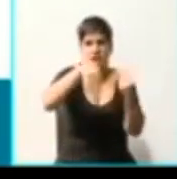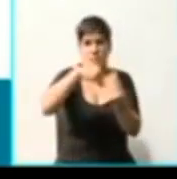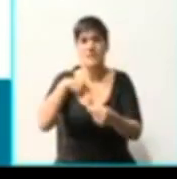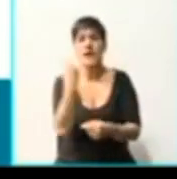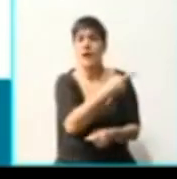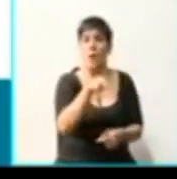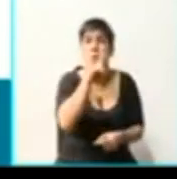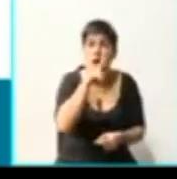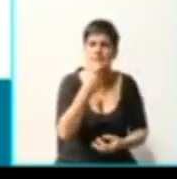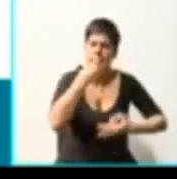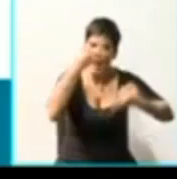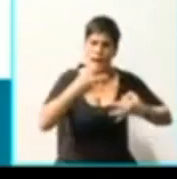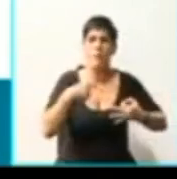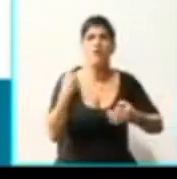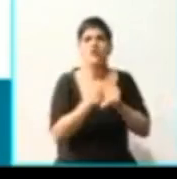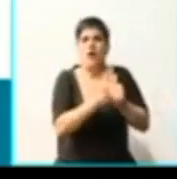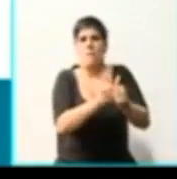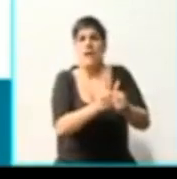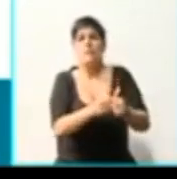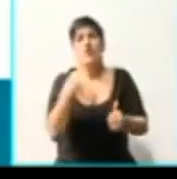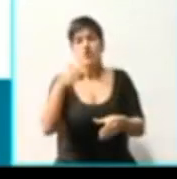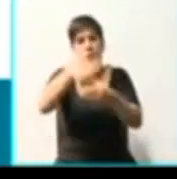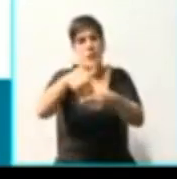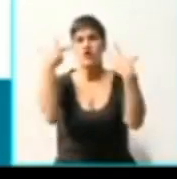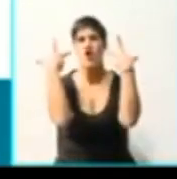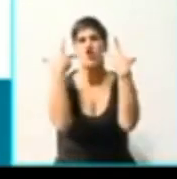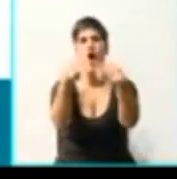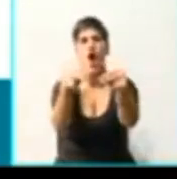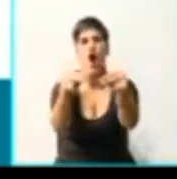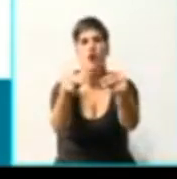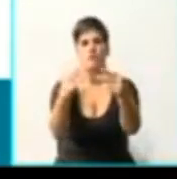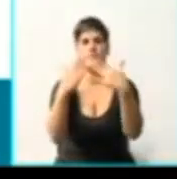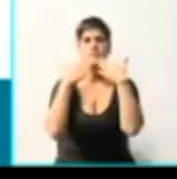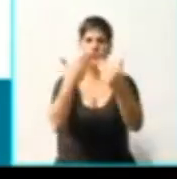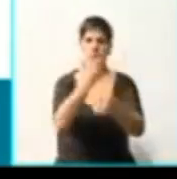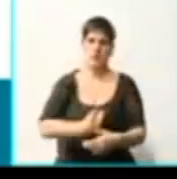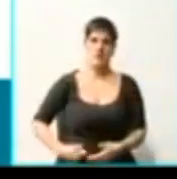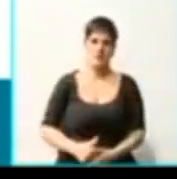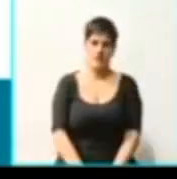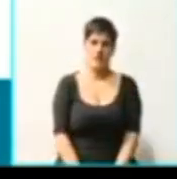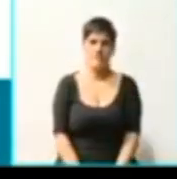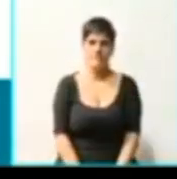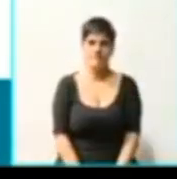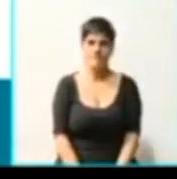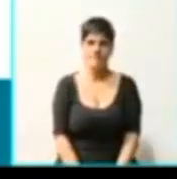acompañar. Nuestro voto es absolutamente negativo. Muchas gracias, señor presidente. Gracias a usted, diputada.